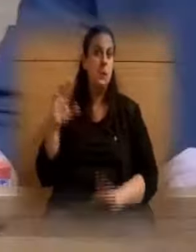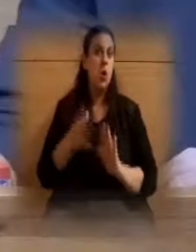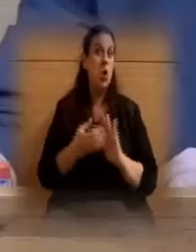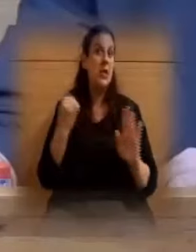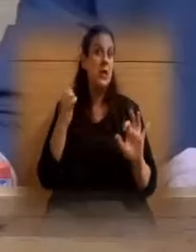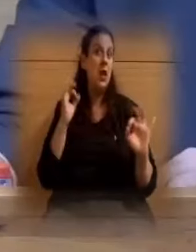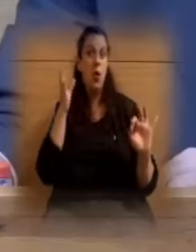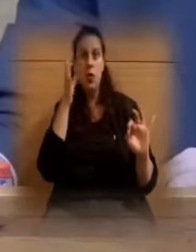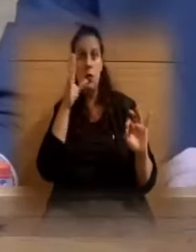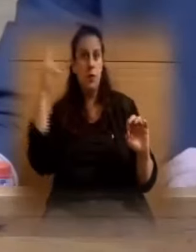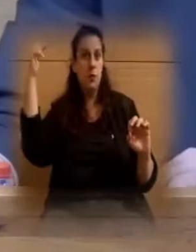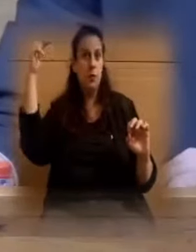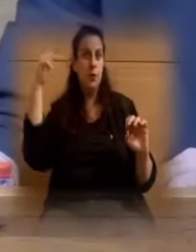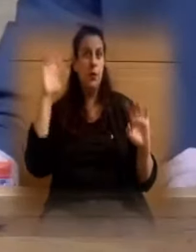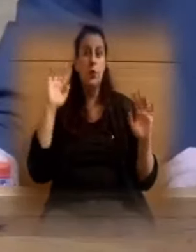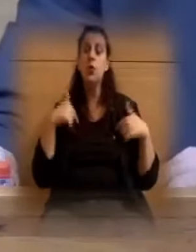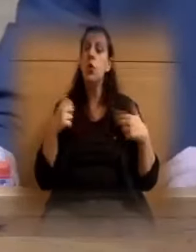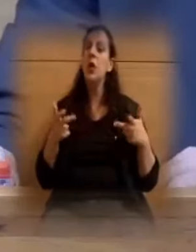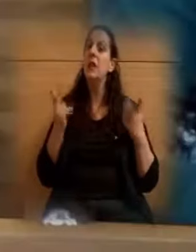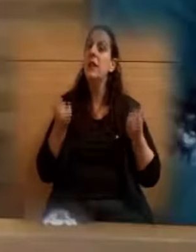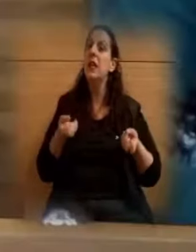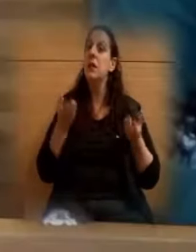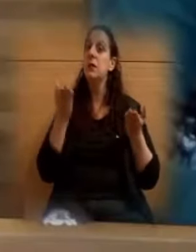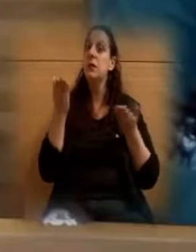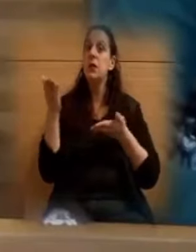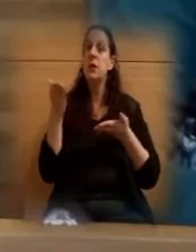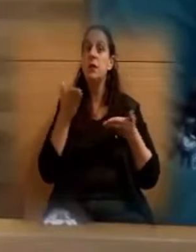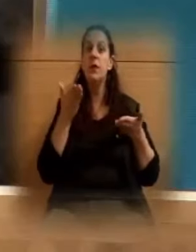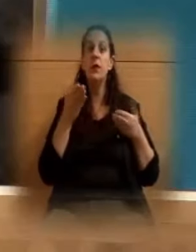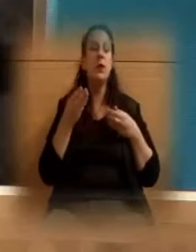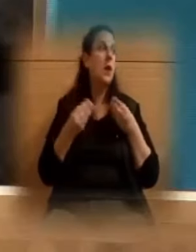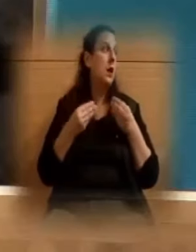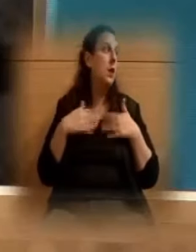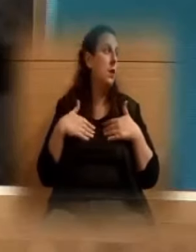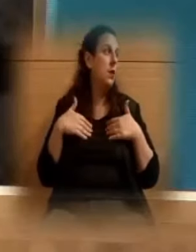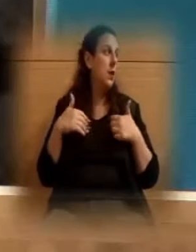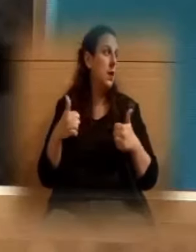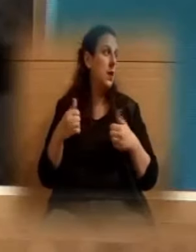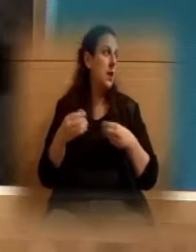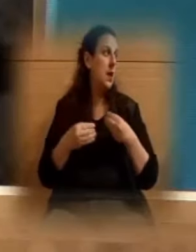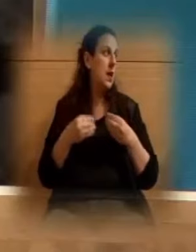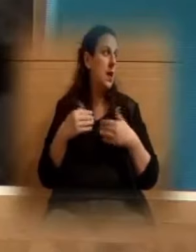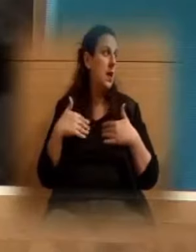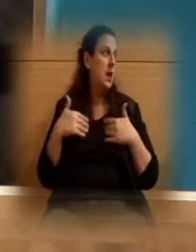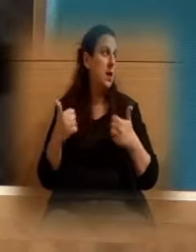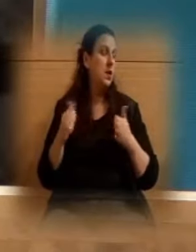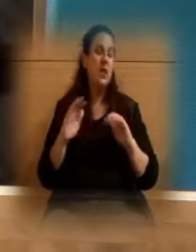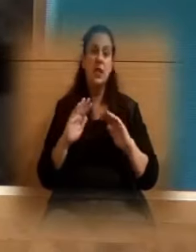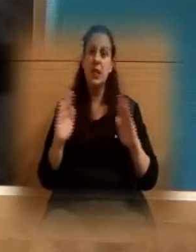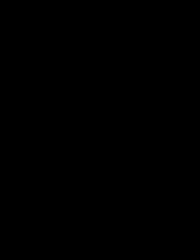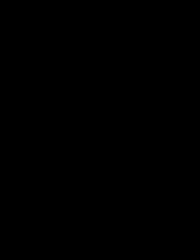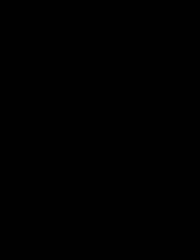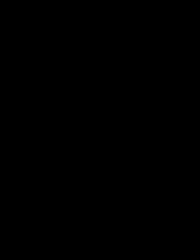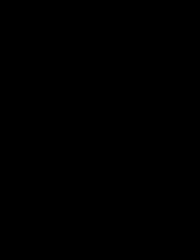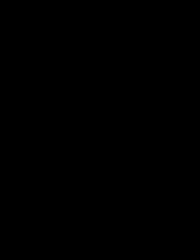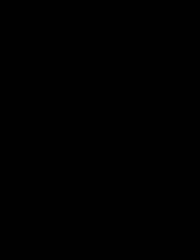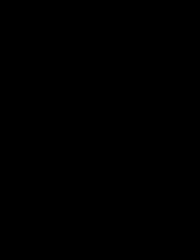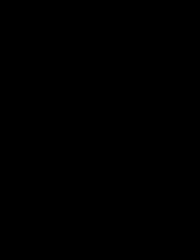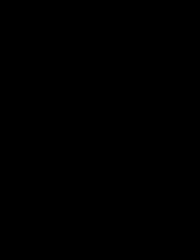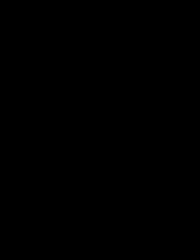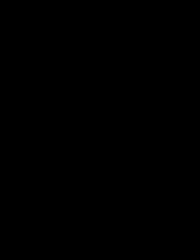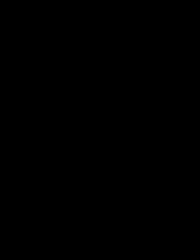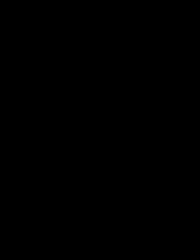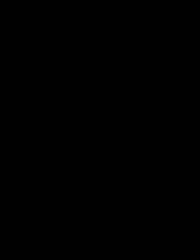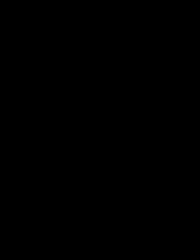vergonzoso me acojo a la libertad de expresión y le invito a que ponga lo que usted tenga que poner y ya está no lo voy a